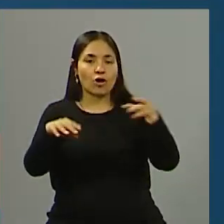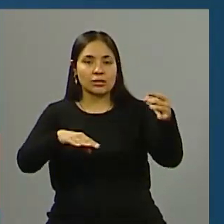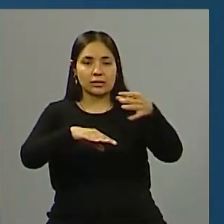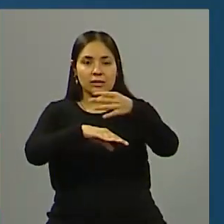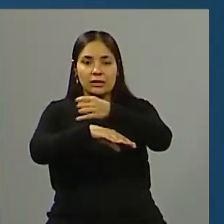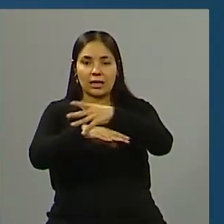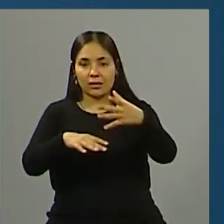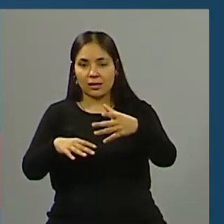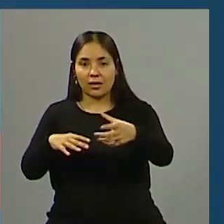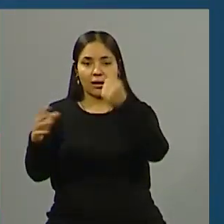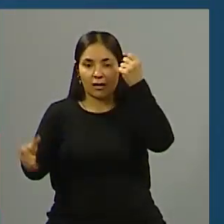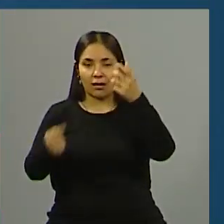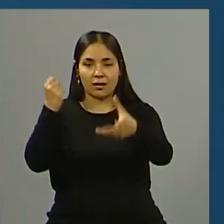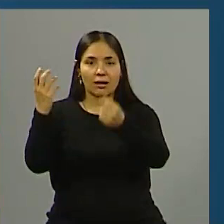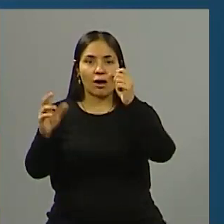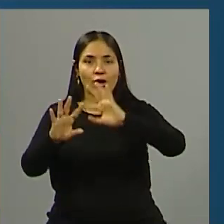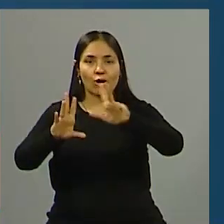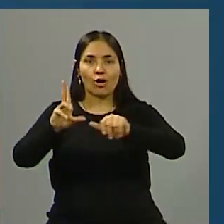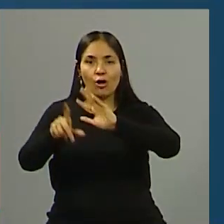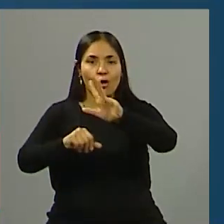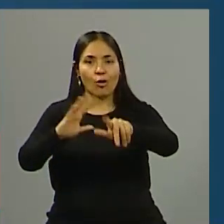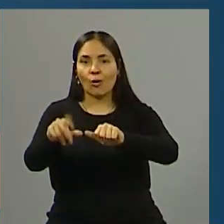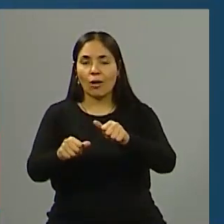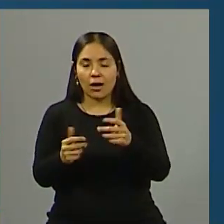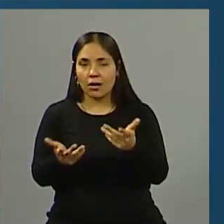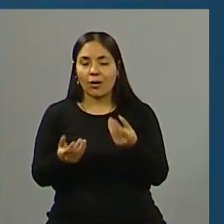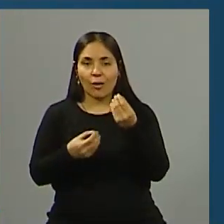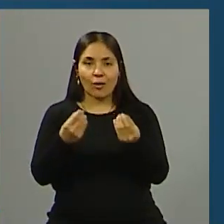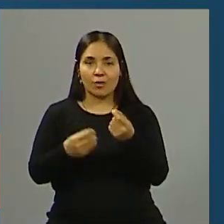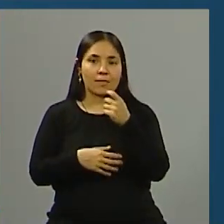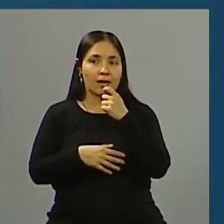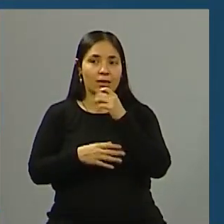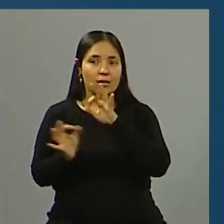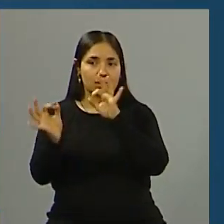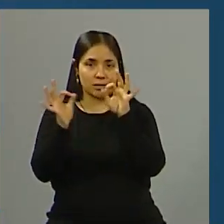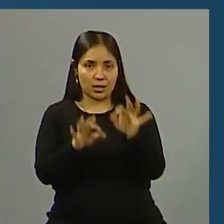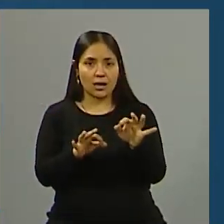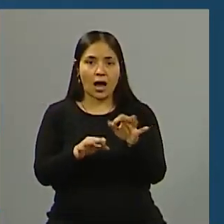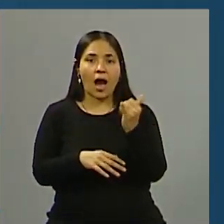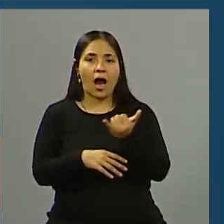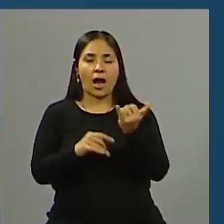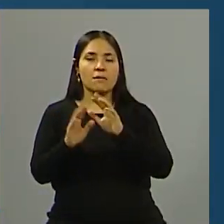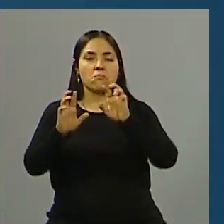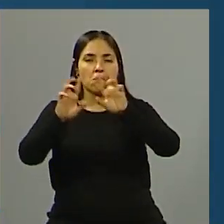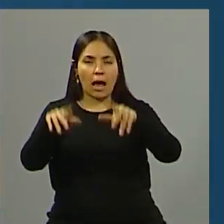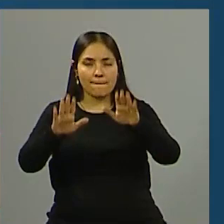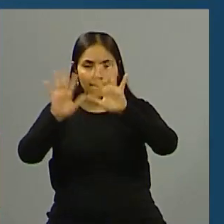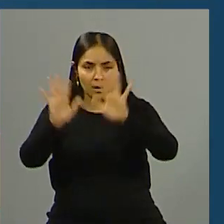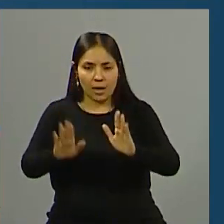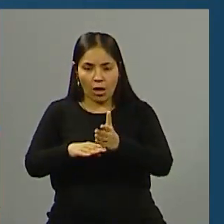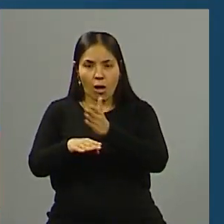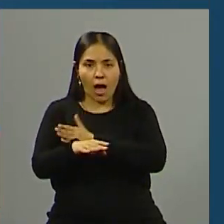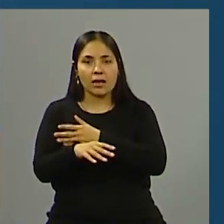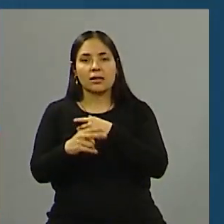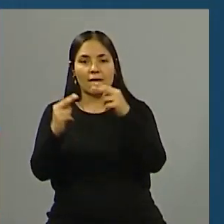que atenta contra la seguridad del tren. Nosotros diseñamos para poder llegar a Mendoza todo un plan de contingencia donde se recorre